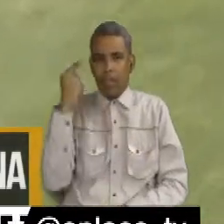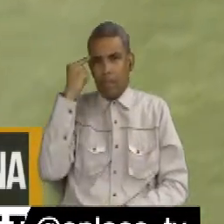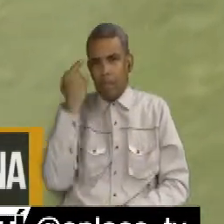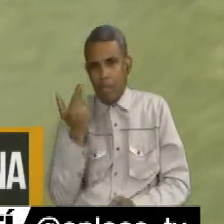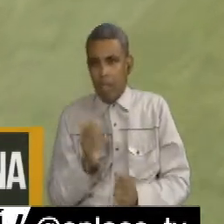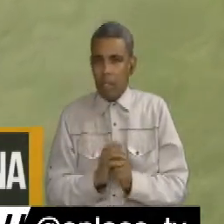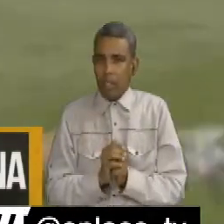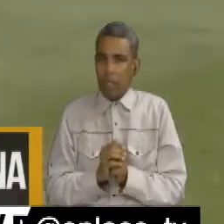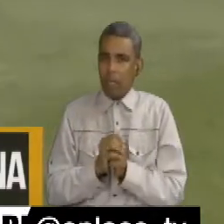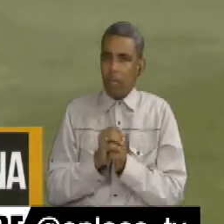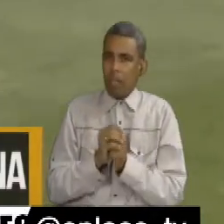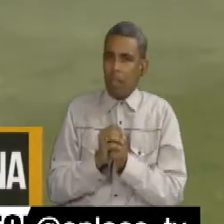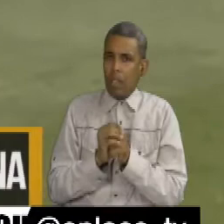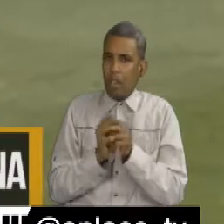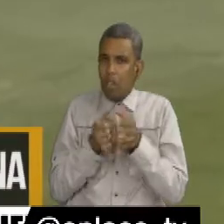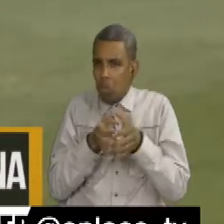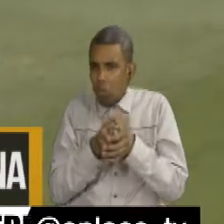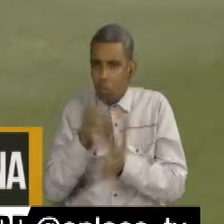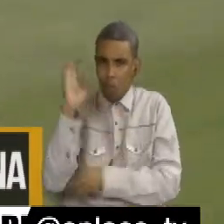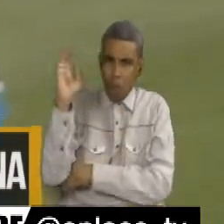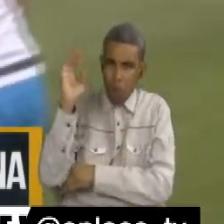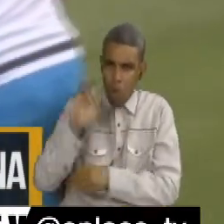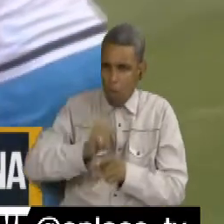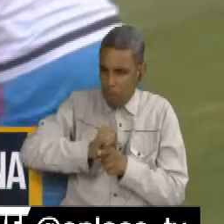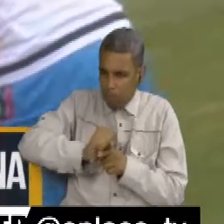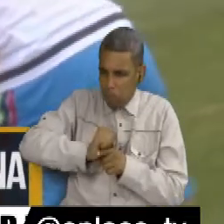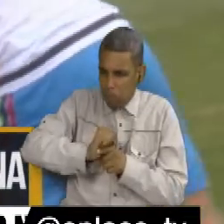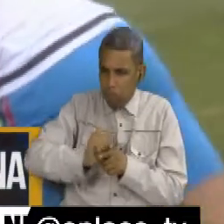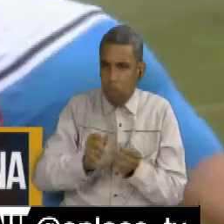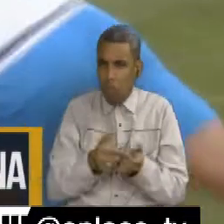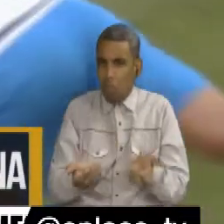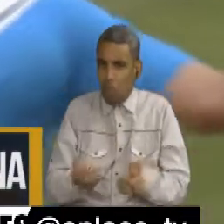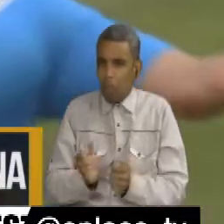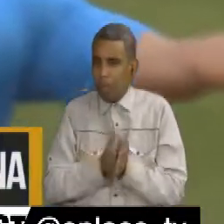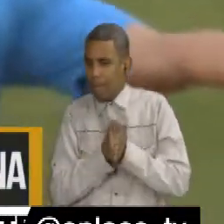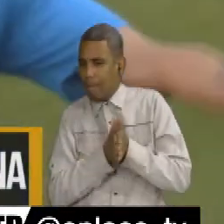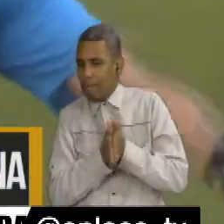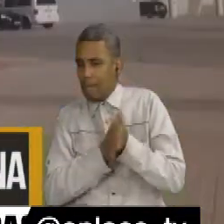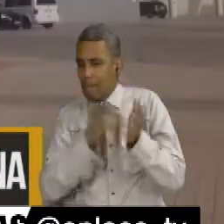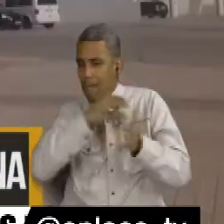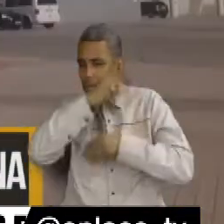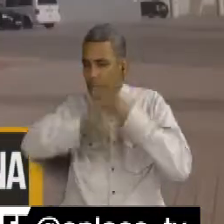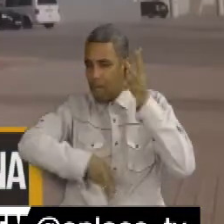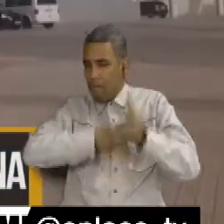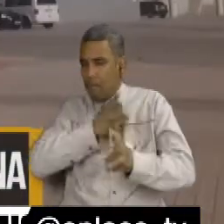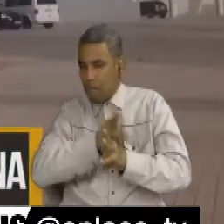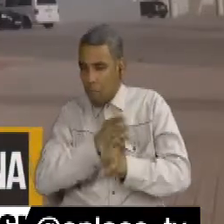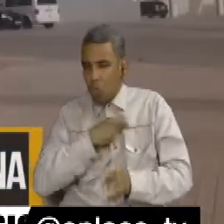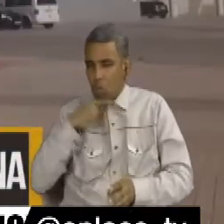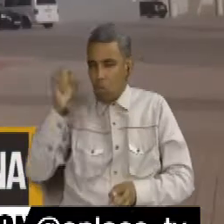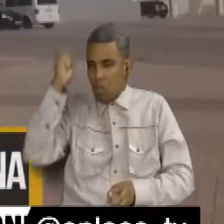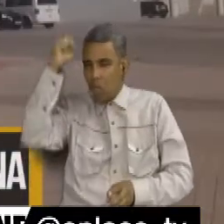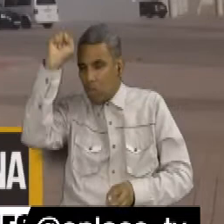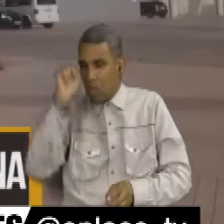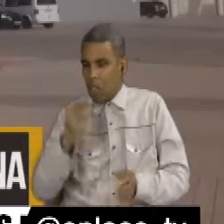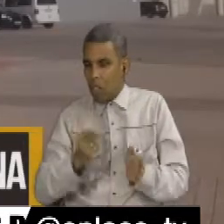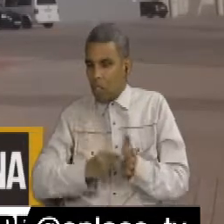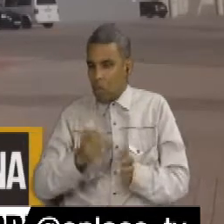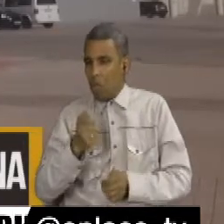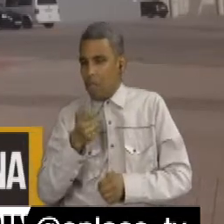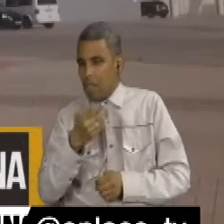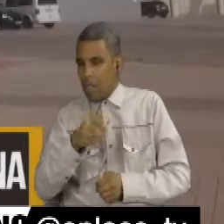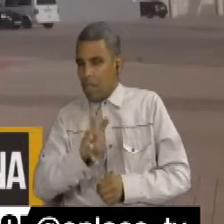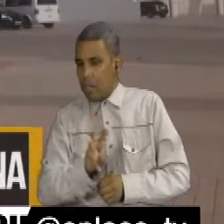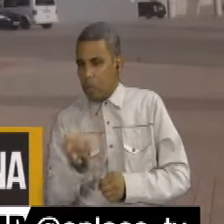preparación que se realiza previa a la última jornadas de eliminatoria y ese sueño de querer llegar al mundial, al mundial en Rusia. Y una pregunta que no